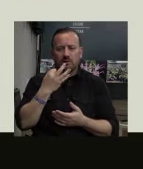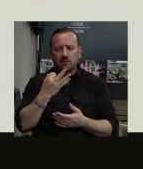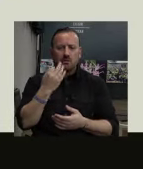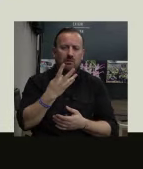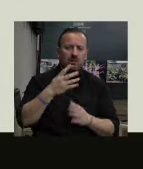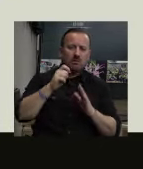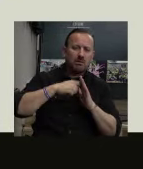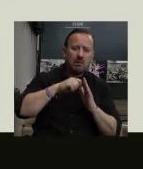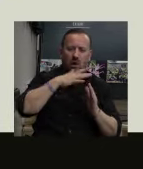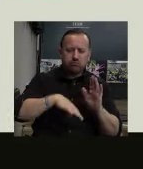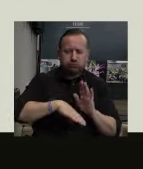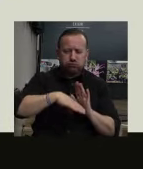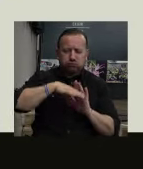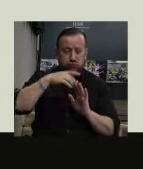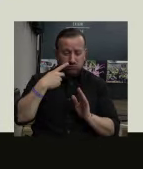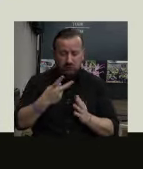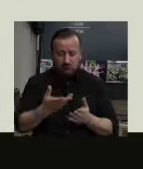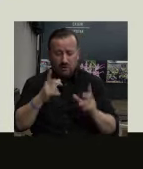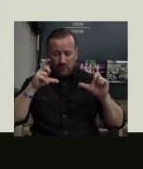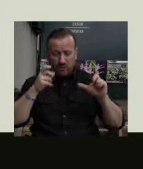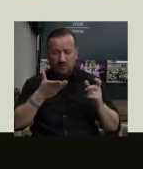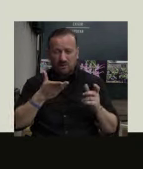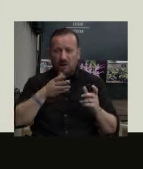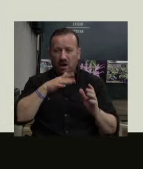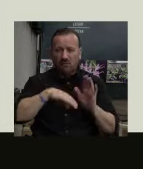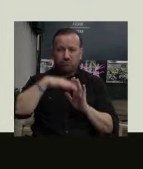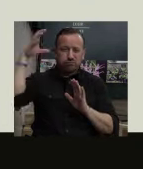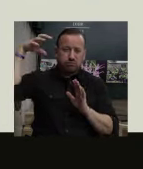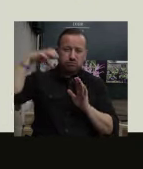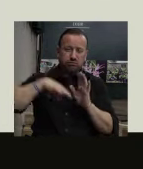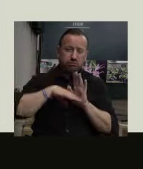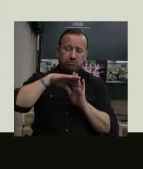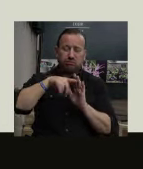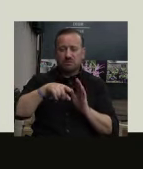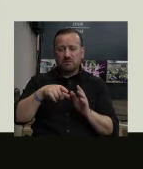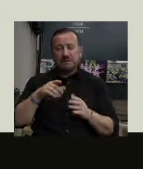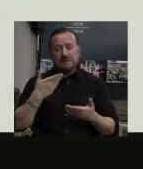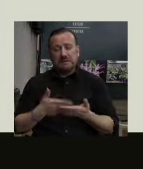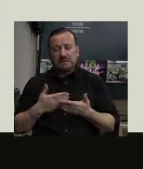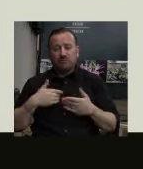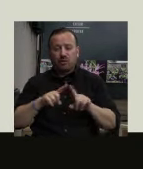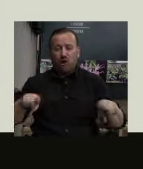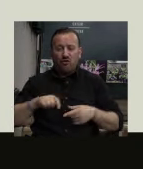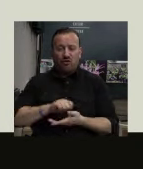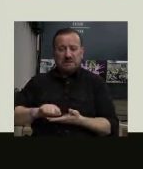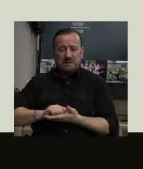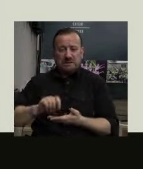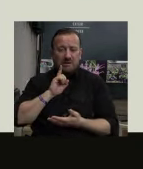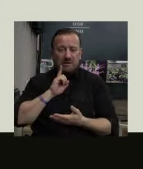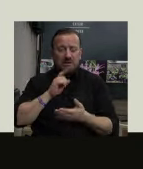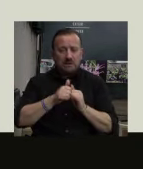meses al año esto es la mojana sucreña pues hicimos Aprovechando que mi oficina en ese momento en el piso estaba con